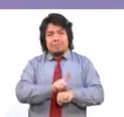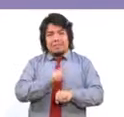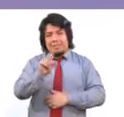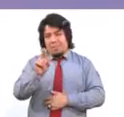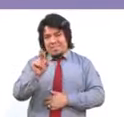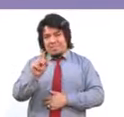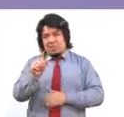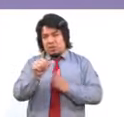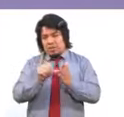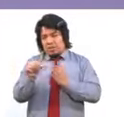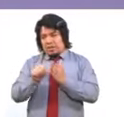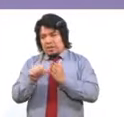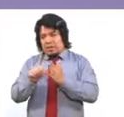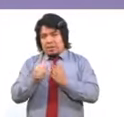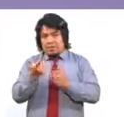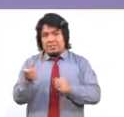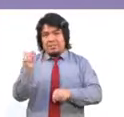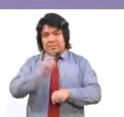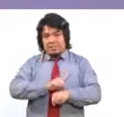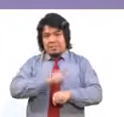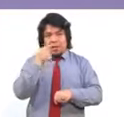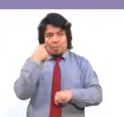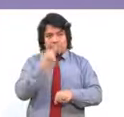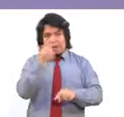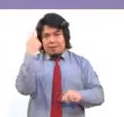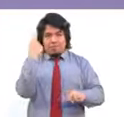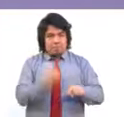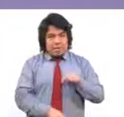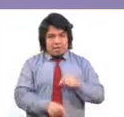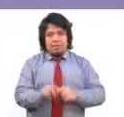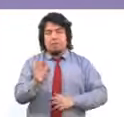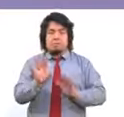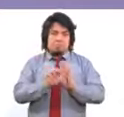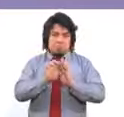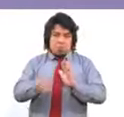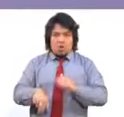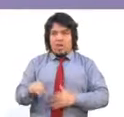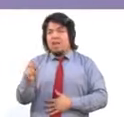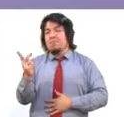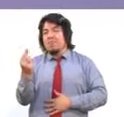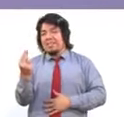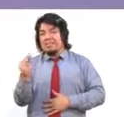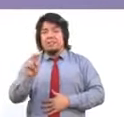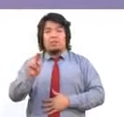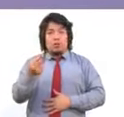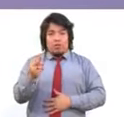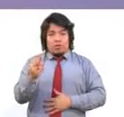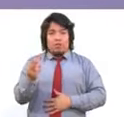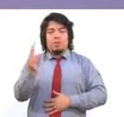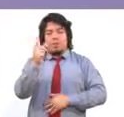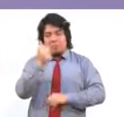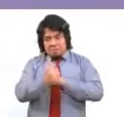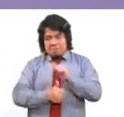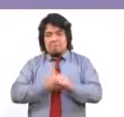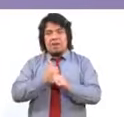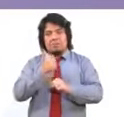Violencia contra las Mujeres. El 25 de noviembre en particular se celebra cada año.